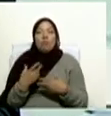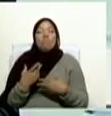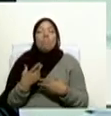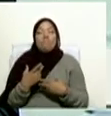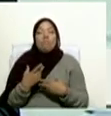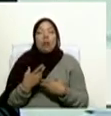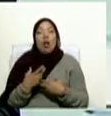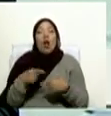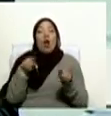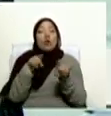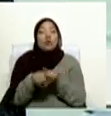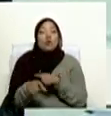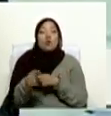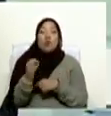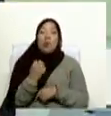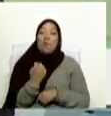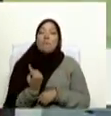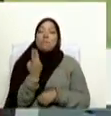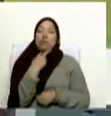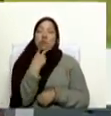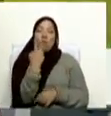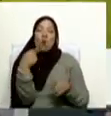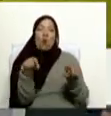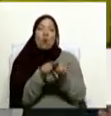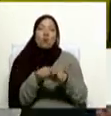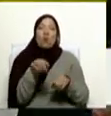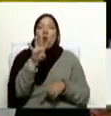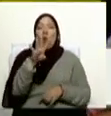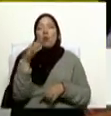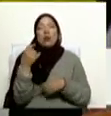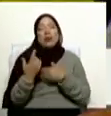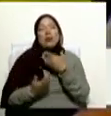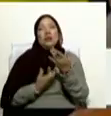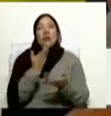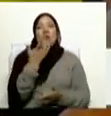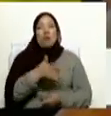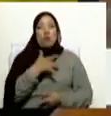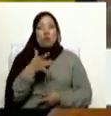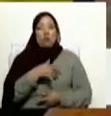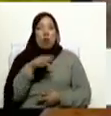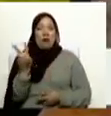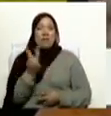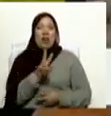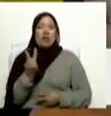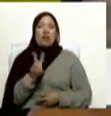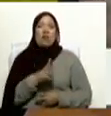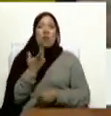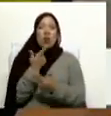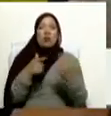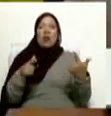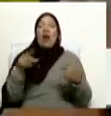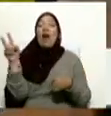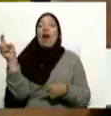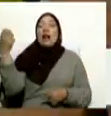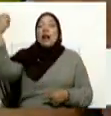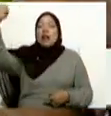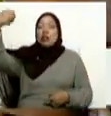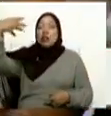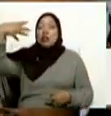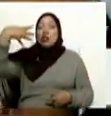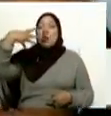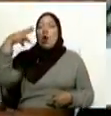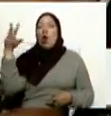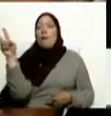sino una sola voz que grite a los cuatro vientos y al planeta entero que el sol de Venezuela nace en el